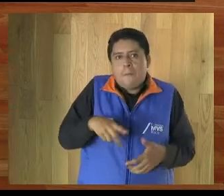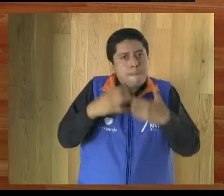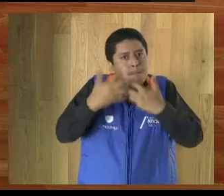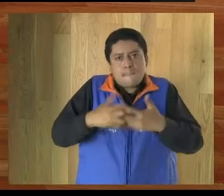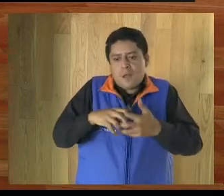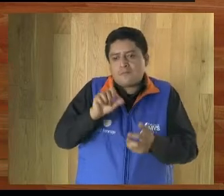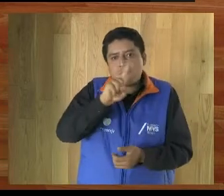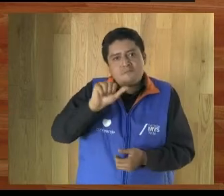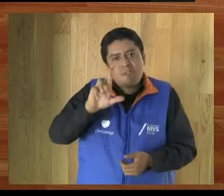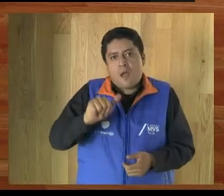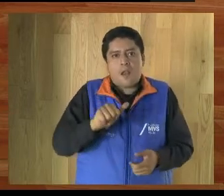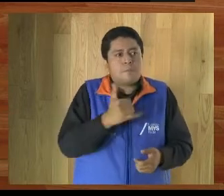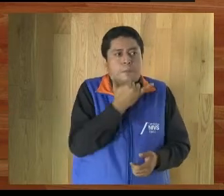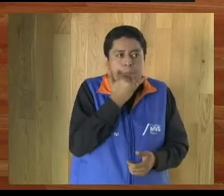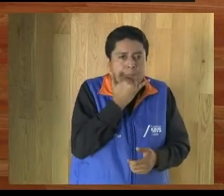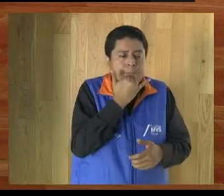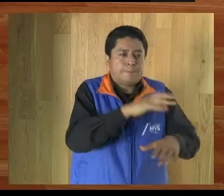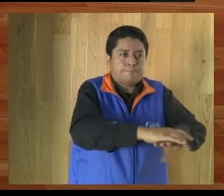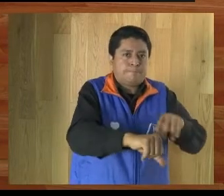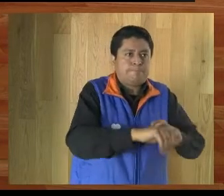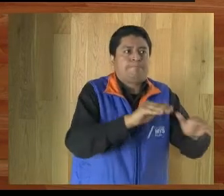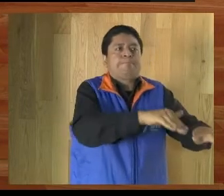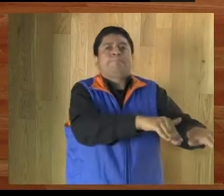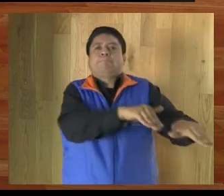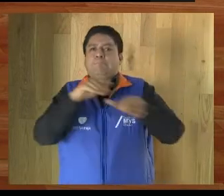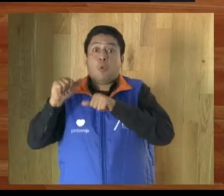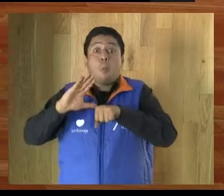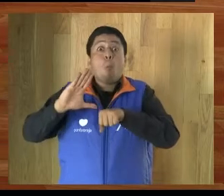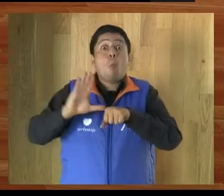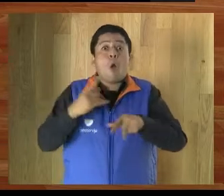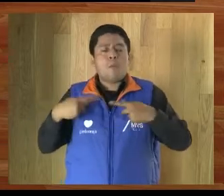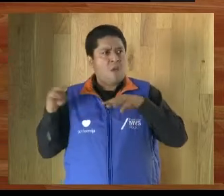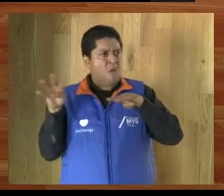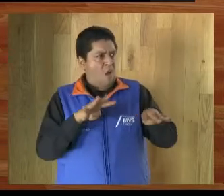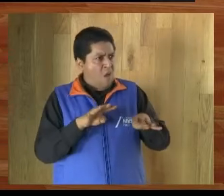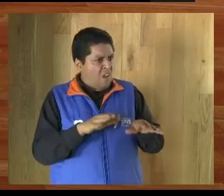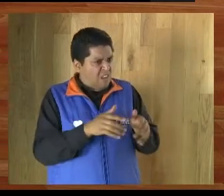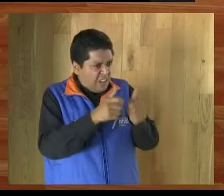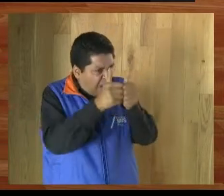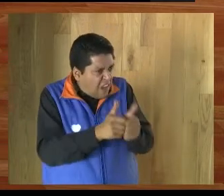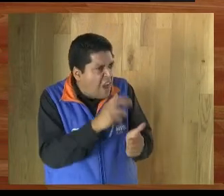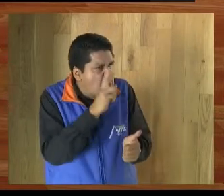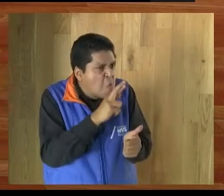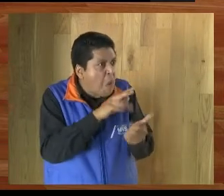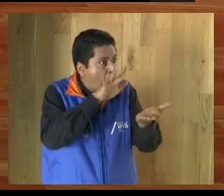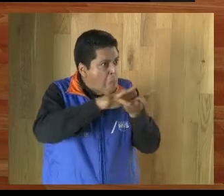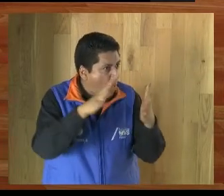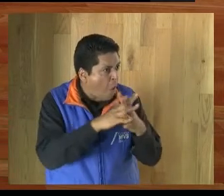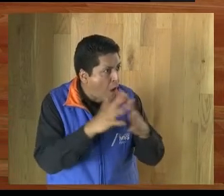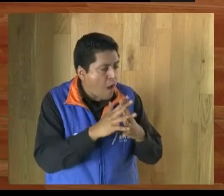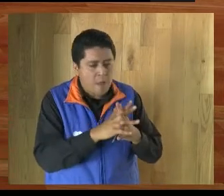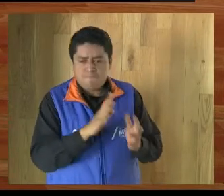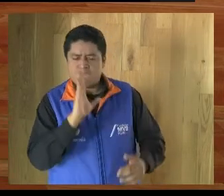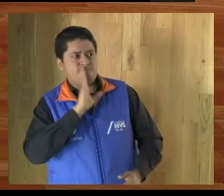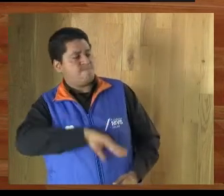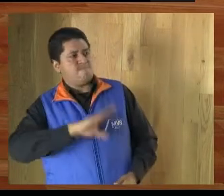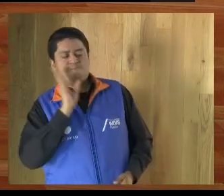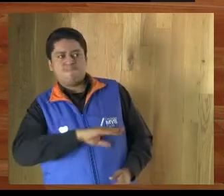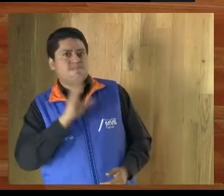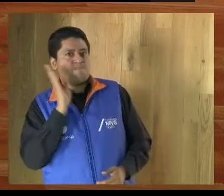presión de la sociedad, de que si se quedaba, pues podía estar